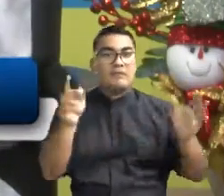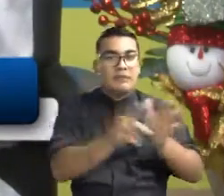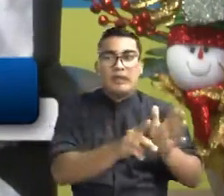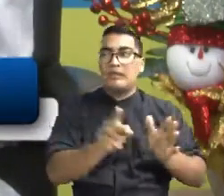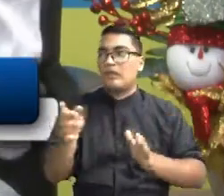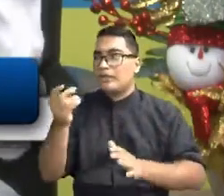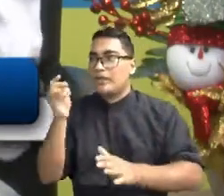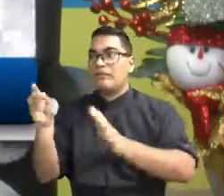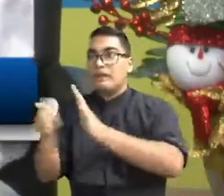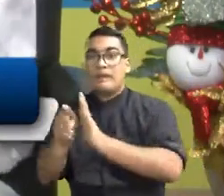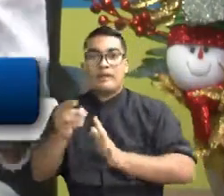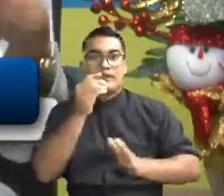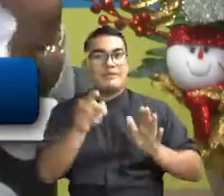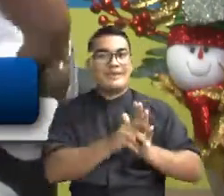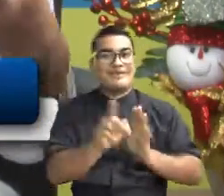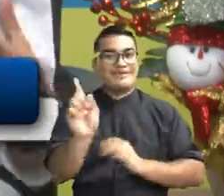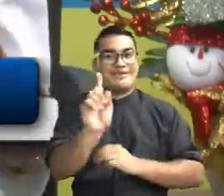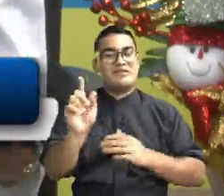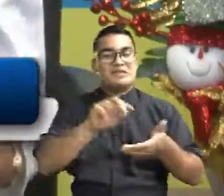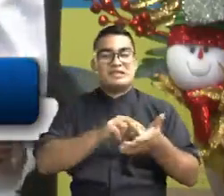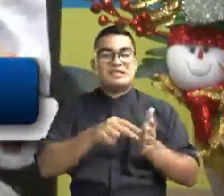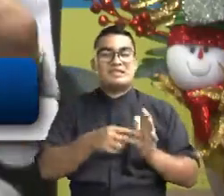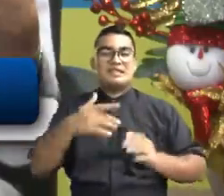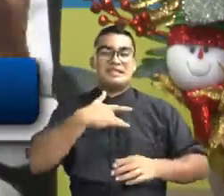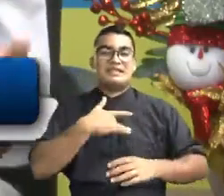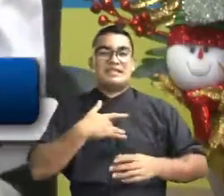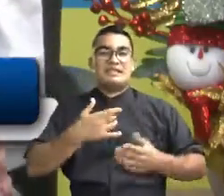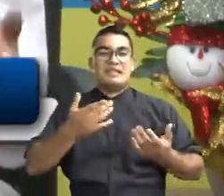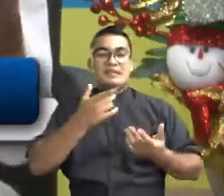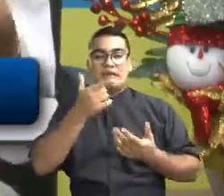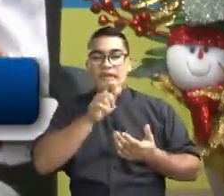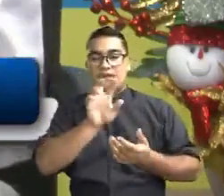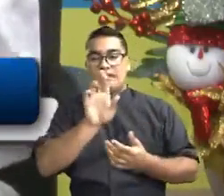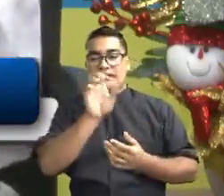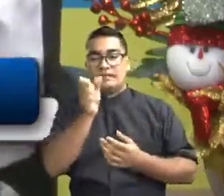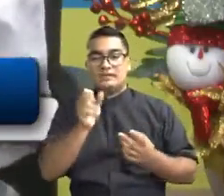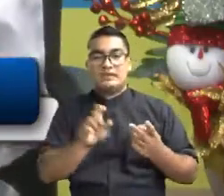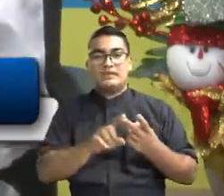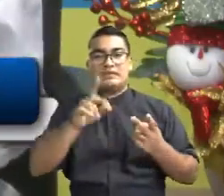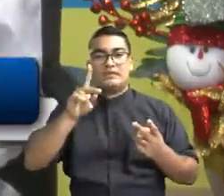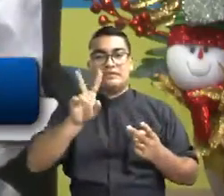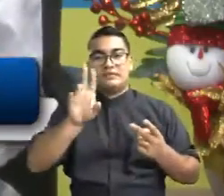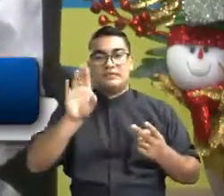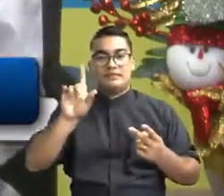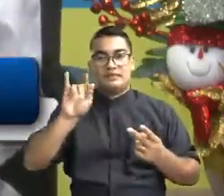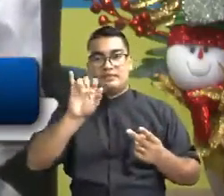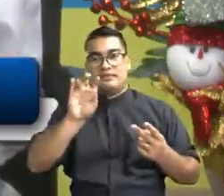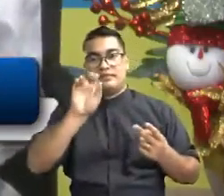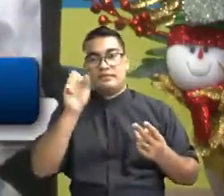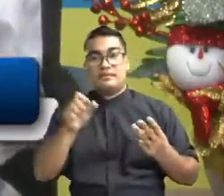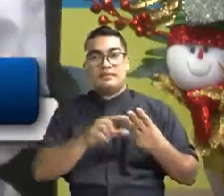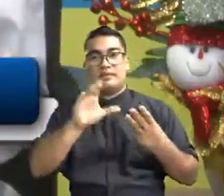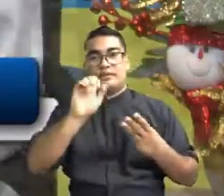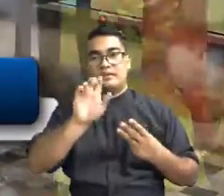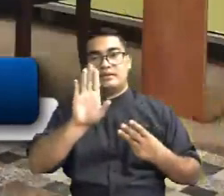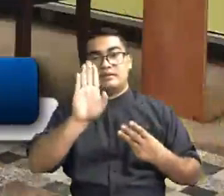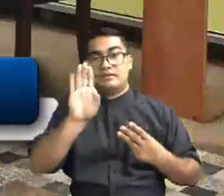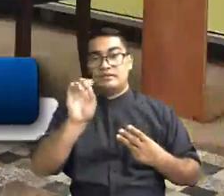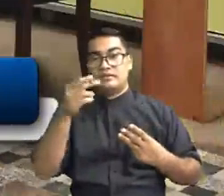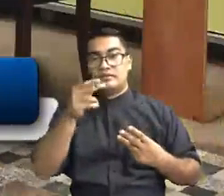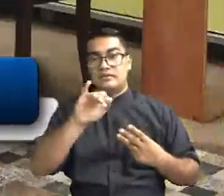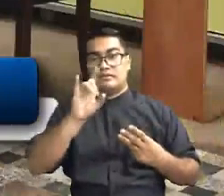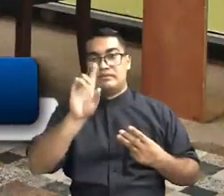necesita siempre cierto porcentaje de grasa, proteínas y carbohidratos en nuestro organismo para que vaya funcionando adecuadamente. Lo que